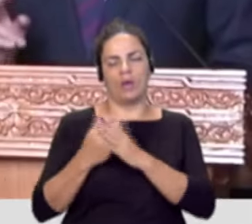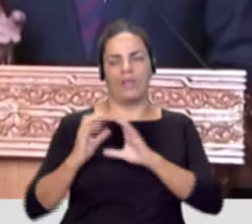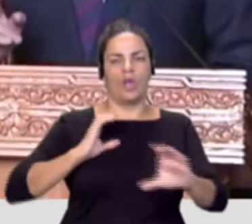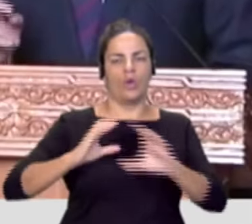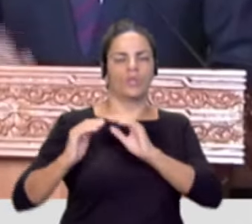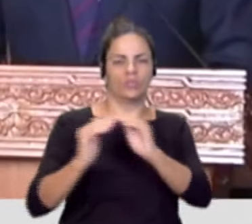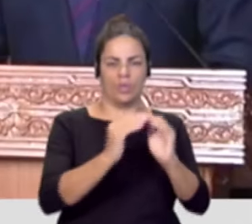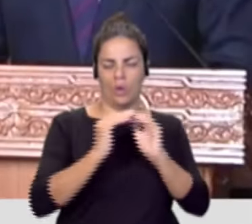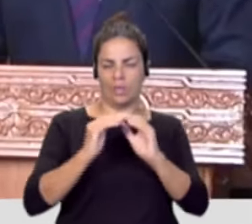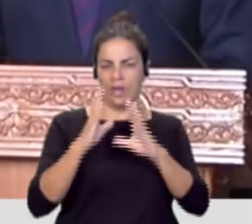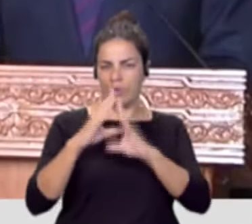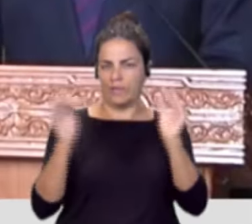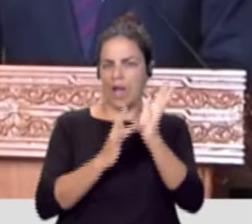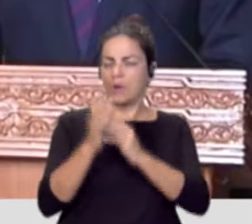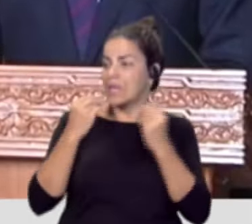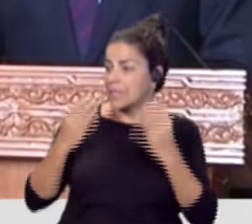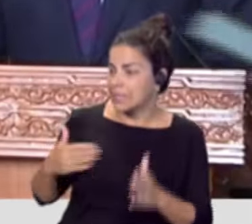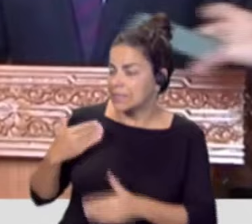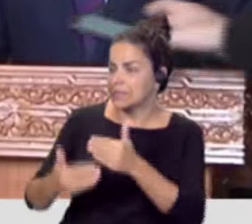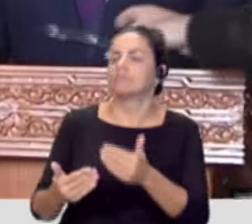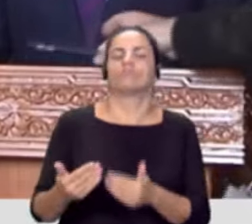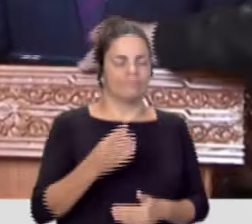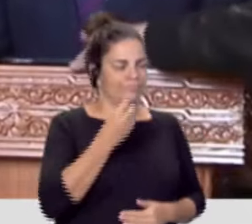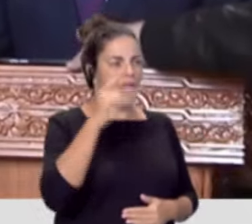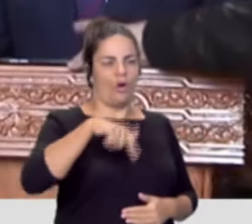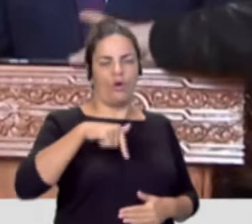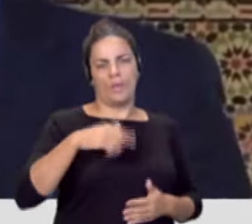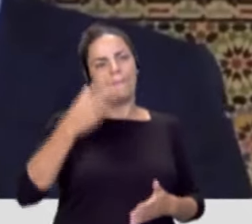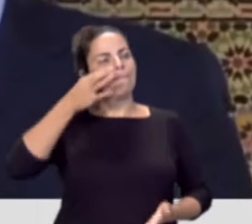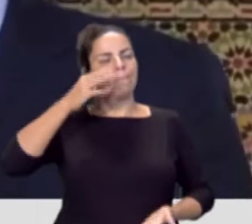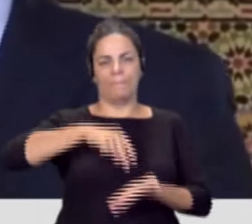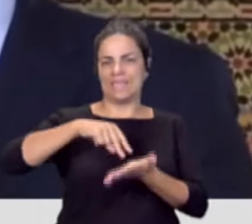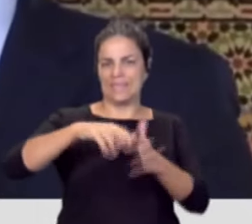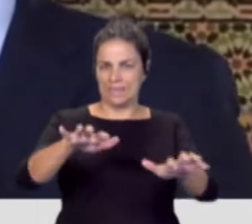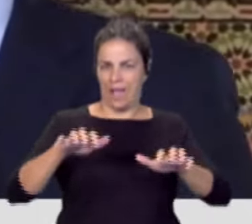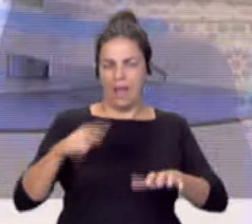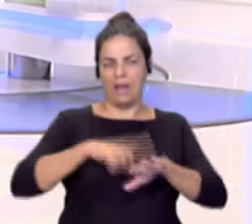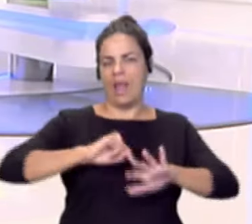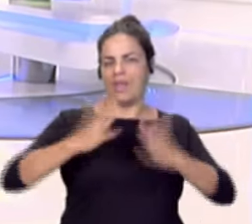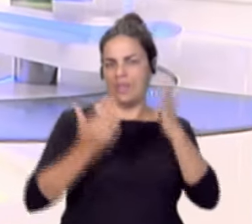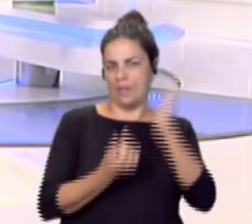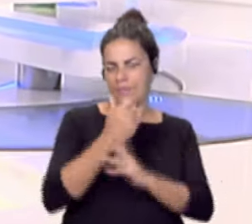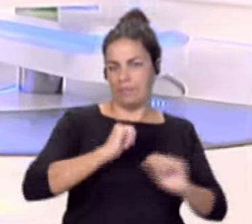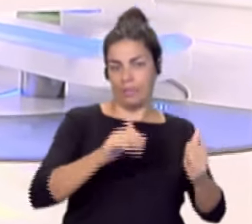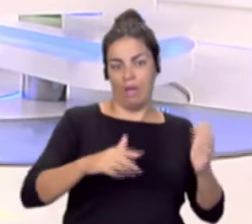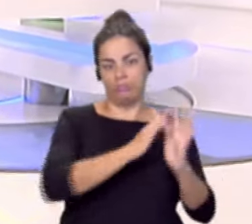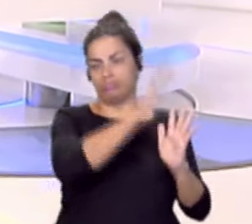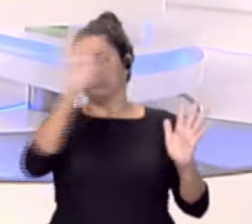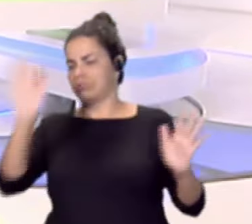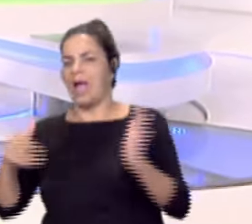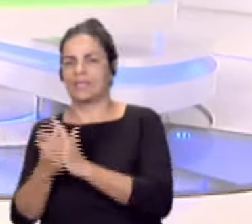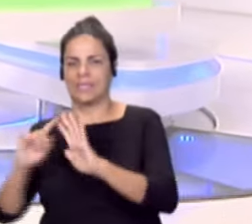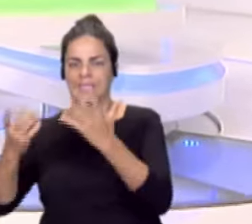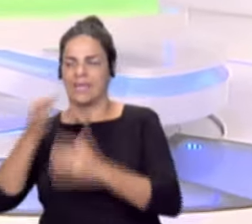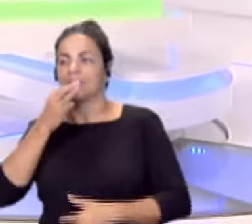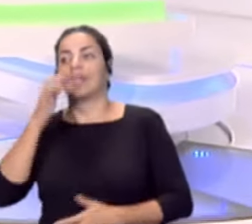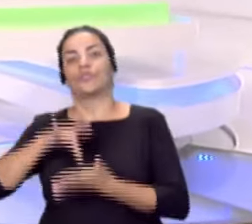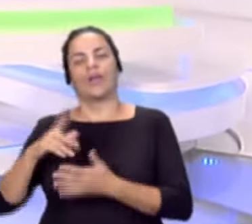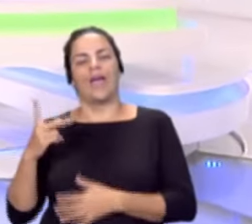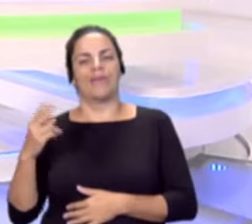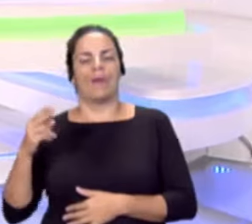Laguna, ¿cómo van? Bien, hoy es la jornada presencial que empieza a las 10 de la mañana y que se continúa hasta las 6 de la tarde. Vamos a tener a las hermanas